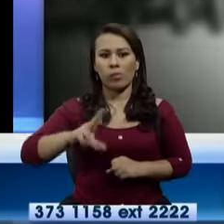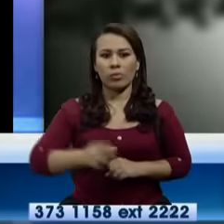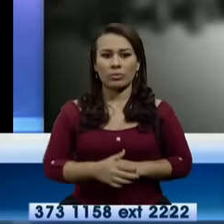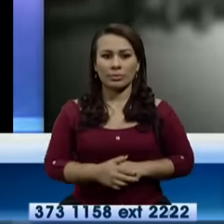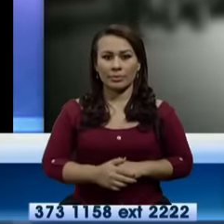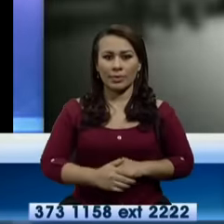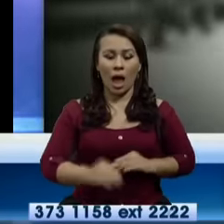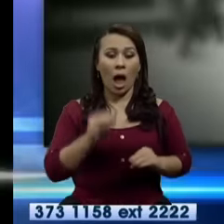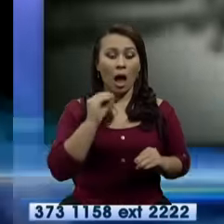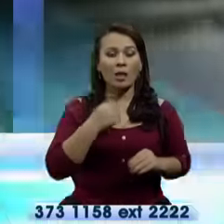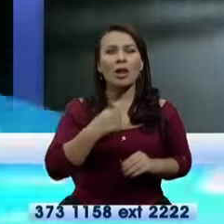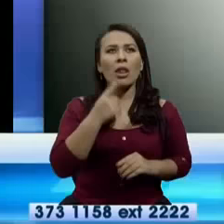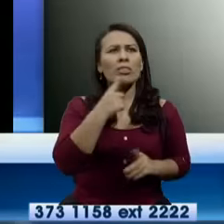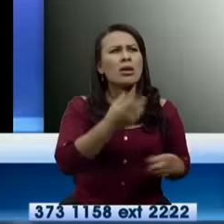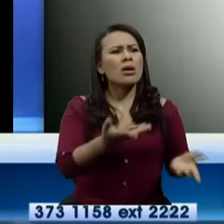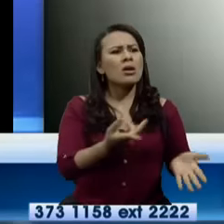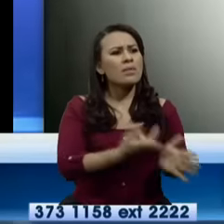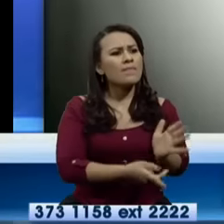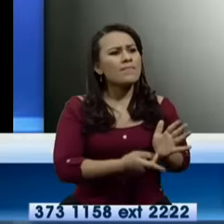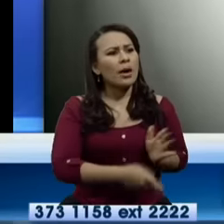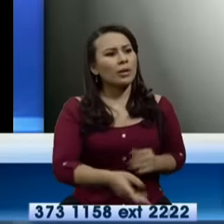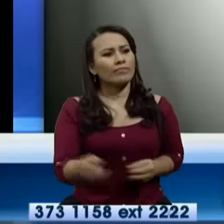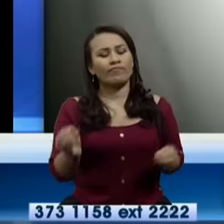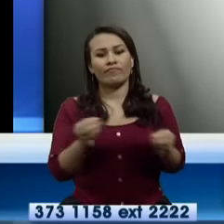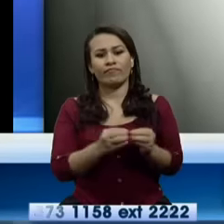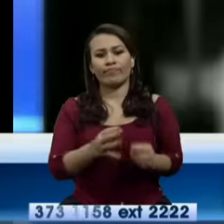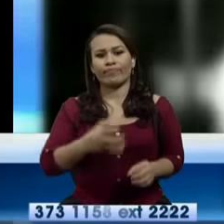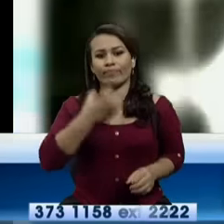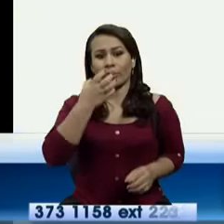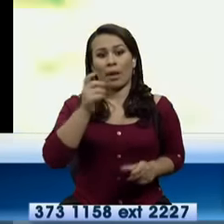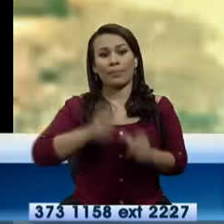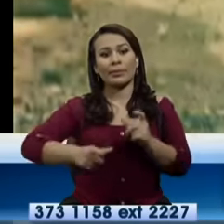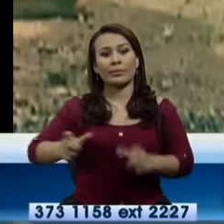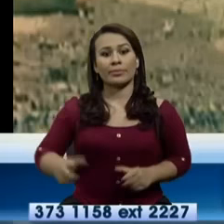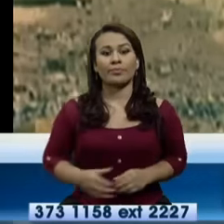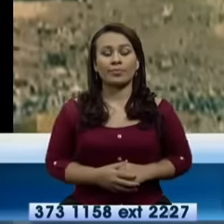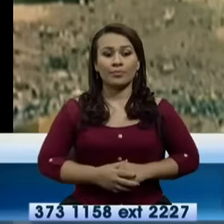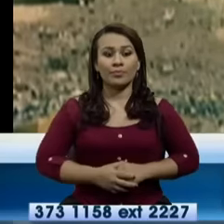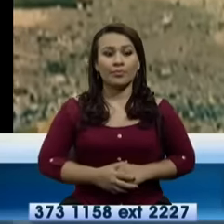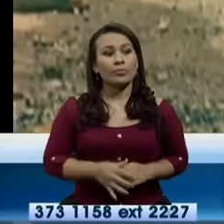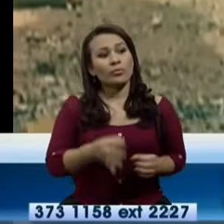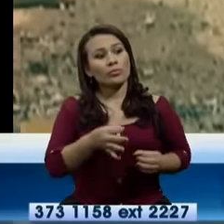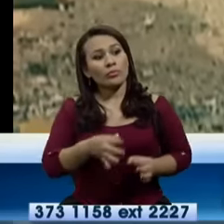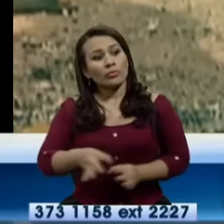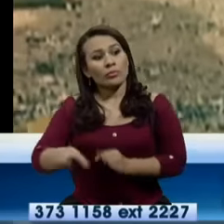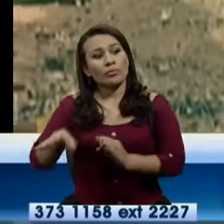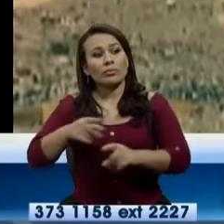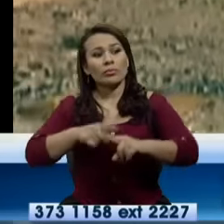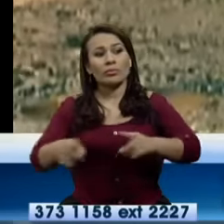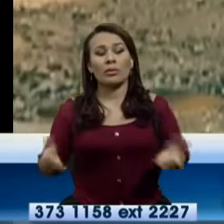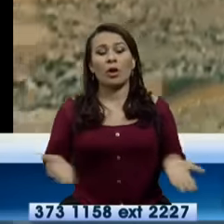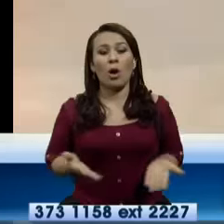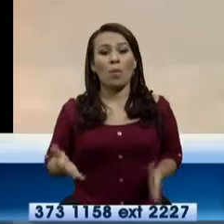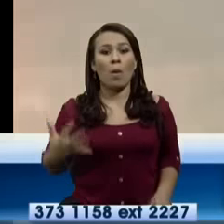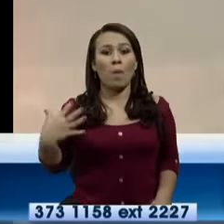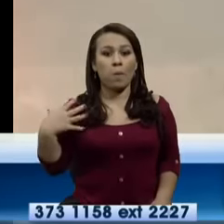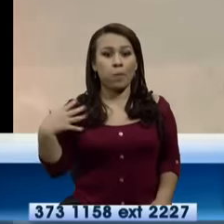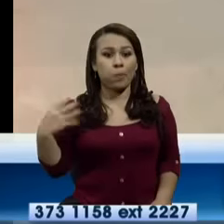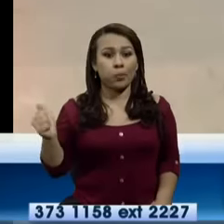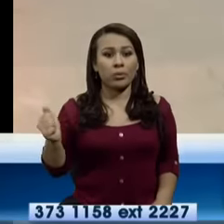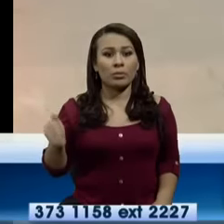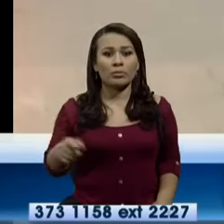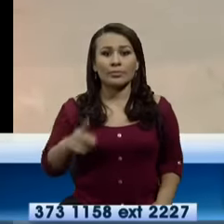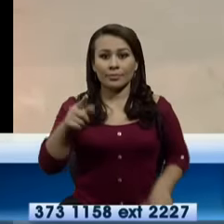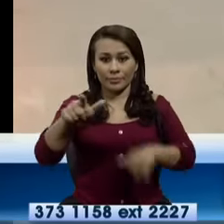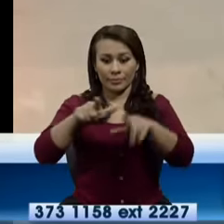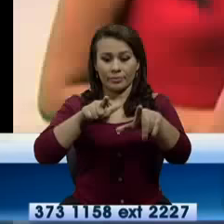dicen algo son más bravos y por temor pues la gente no habl otra modalidad delictiva es el hurto En la cooperativa